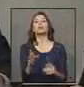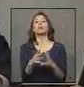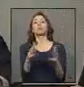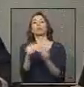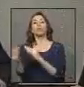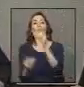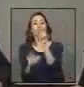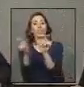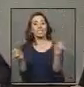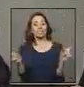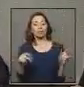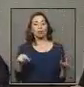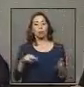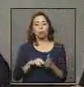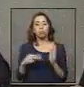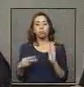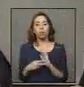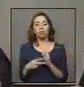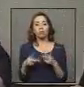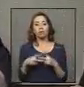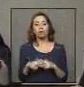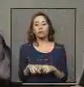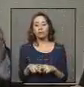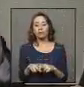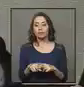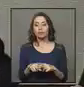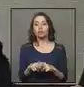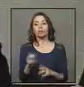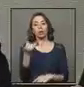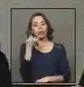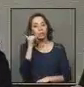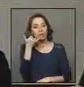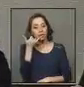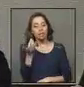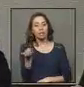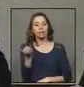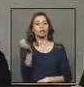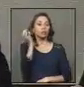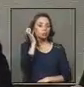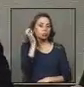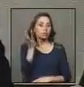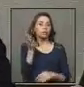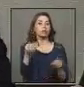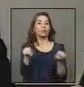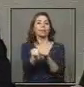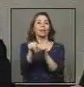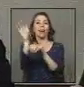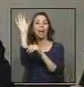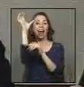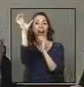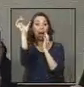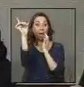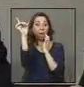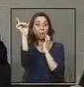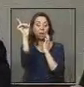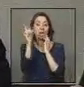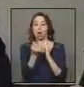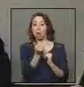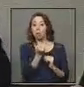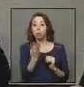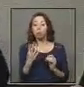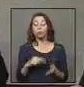muchos vecinos frente a problemas técnicos en telefonía, en la televisión por cable, que pese a las